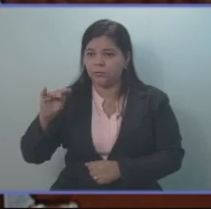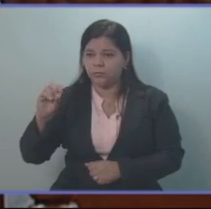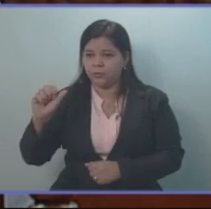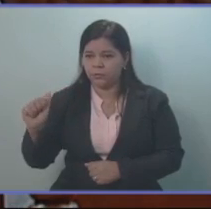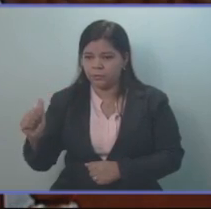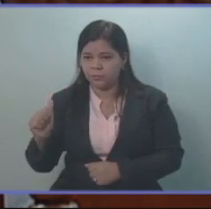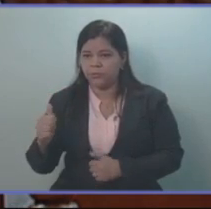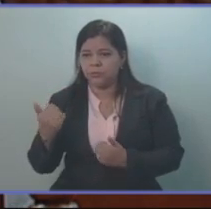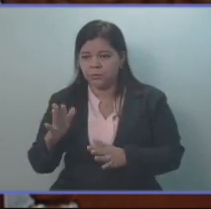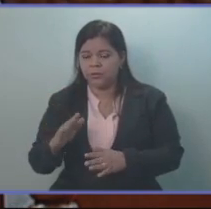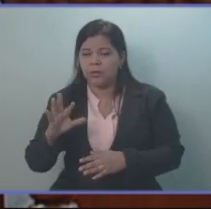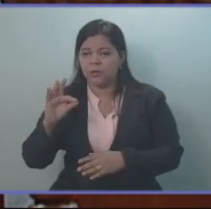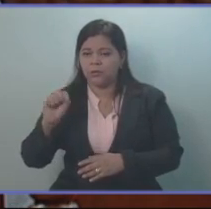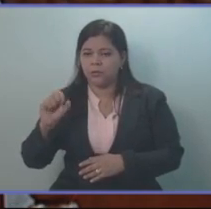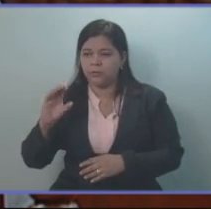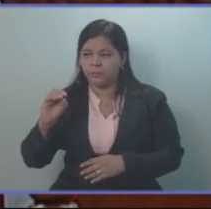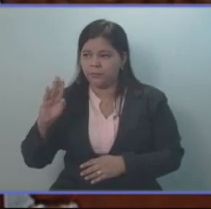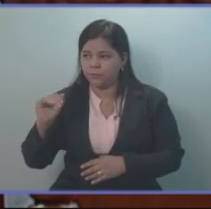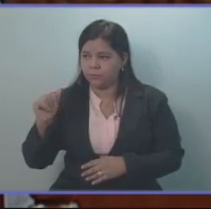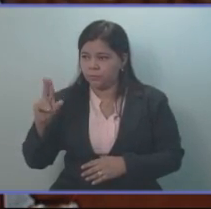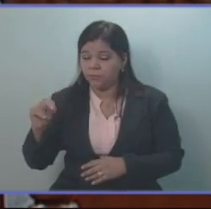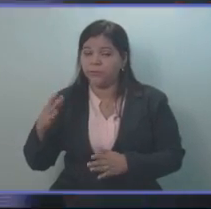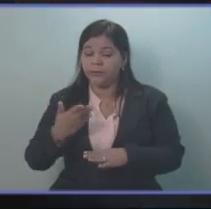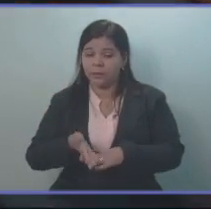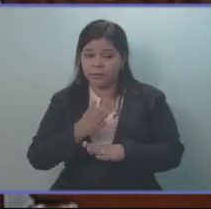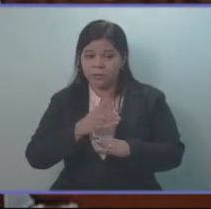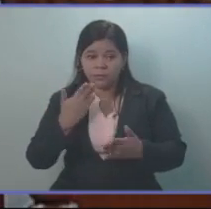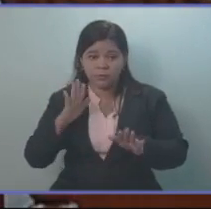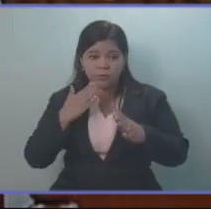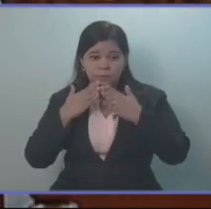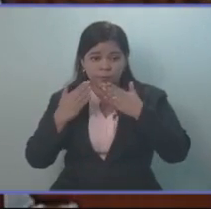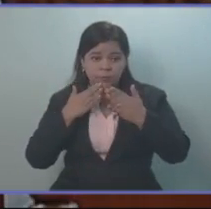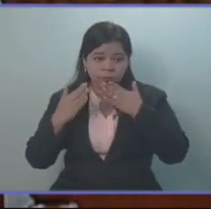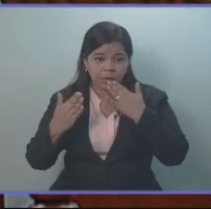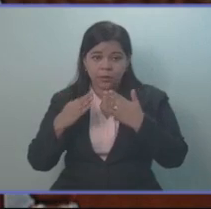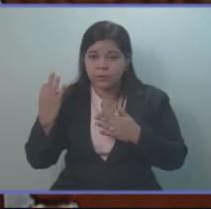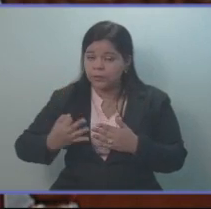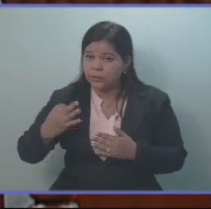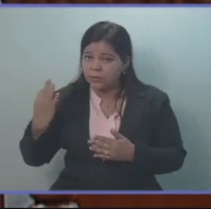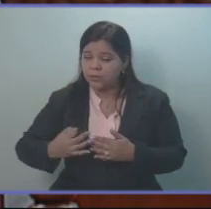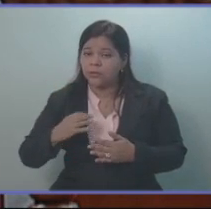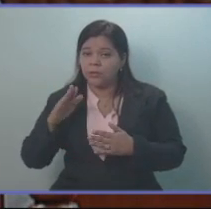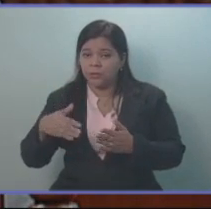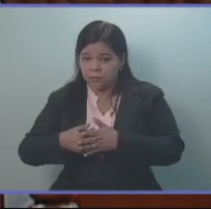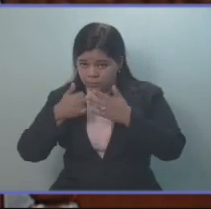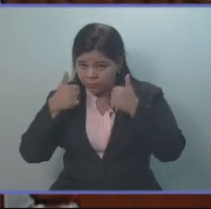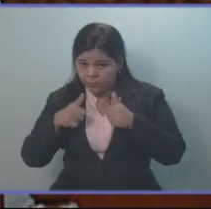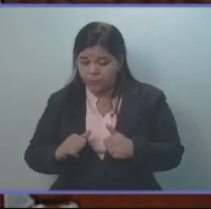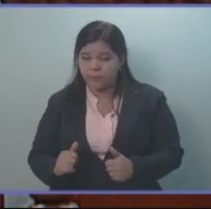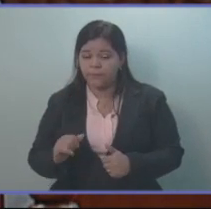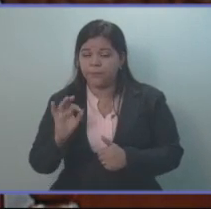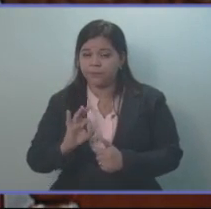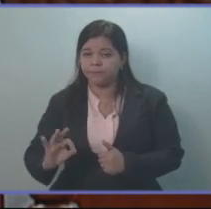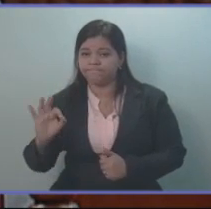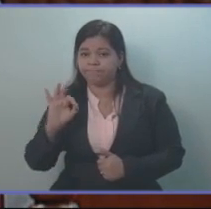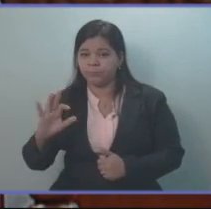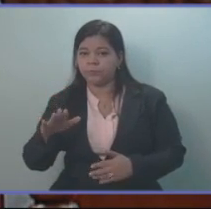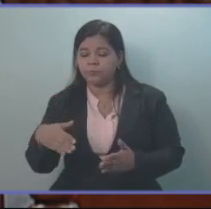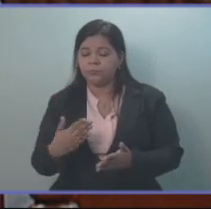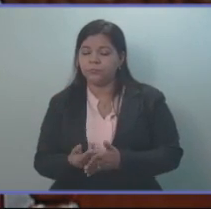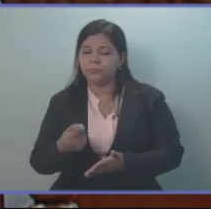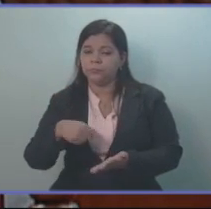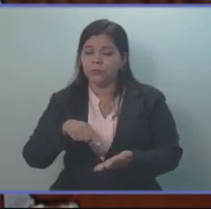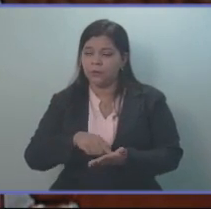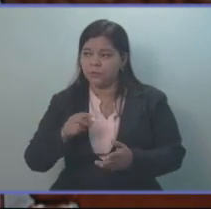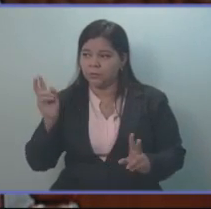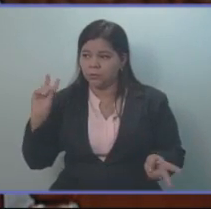miembros de FESCOBAM, quienes justificaron la necesidad de aprobar la iniciativa para el mejoramiento integral del Centro